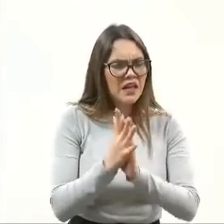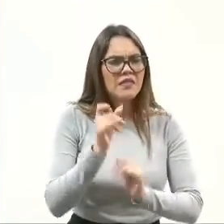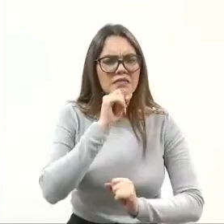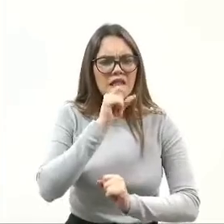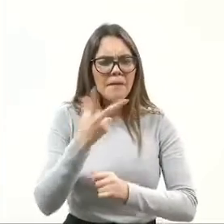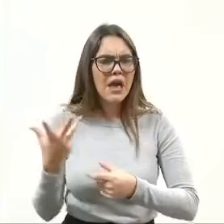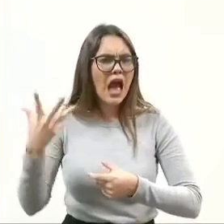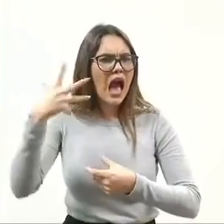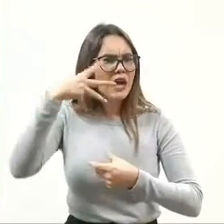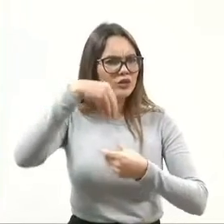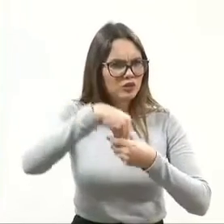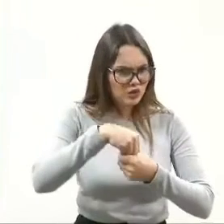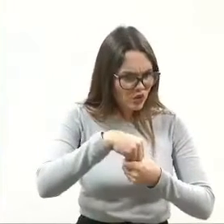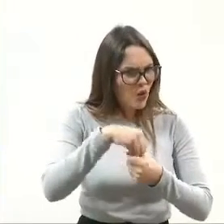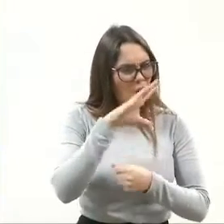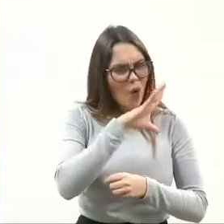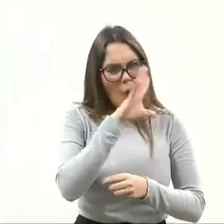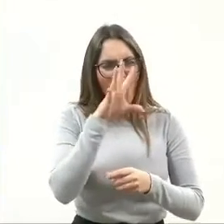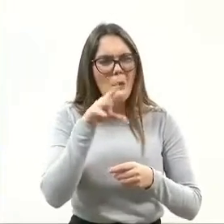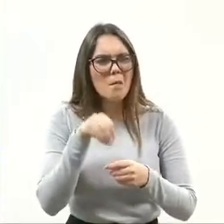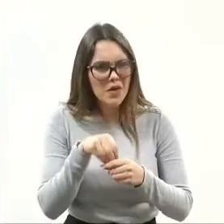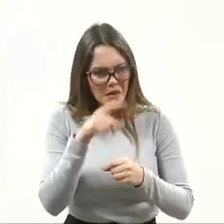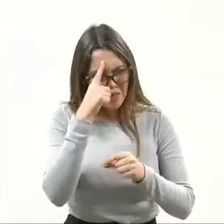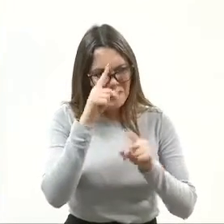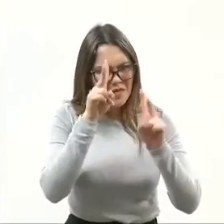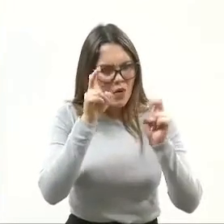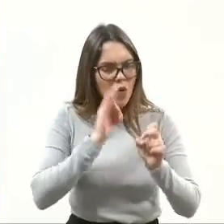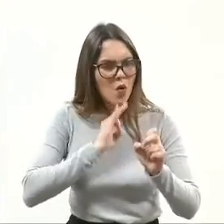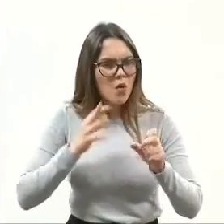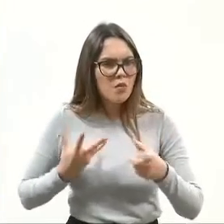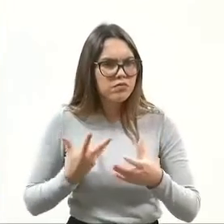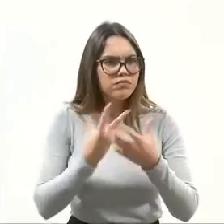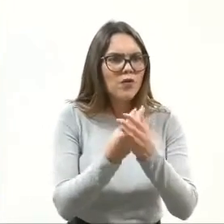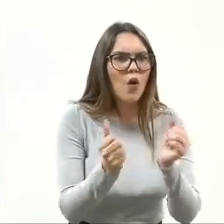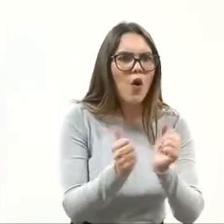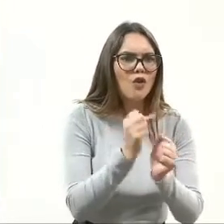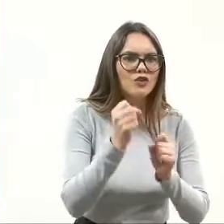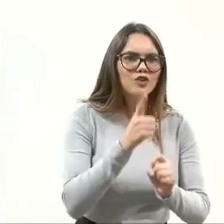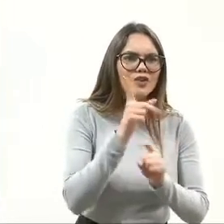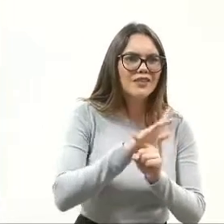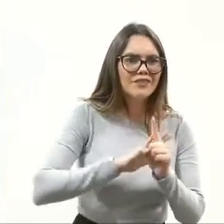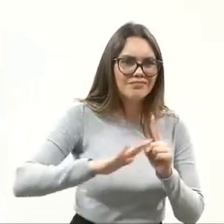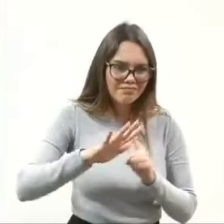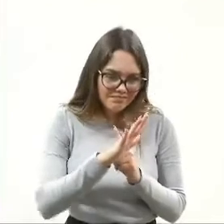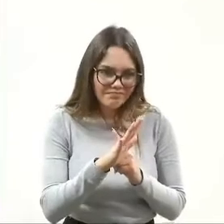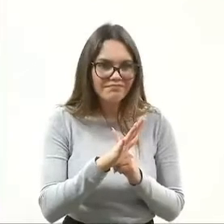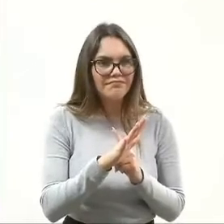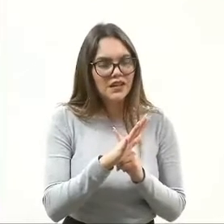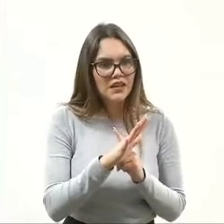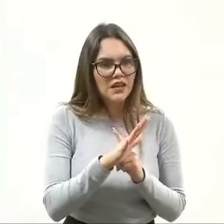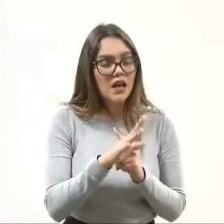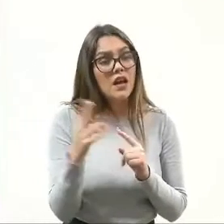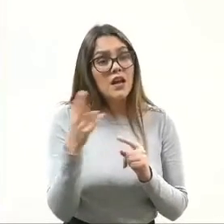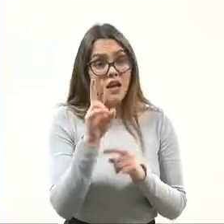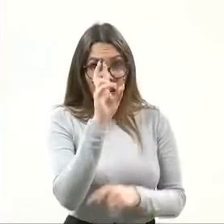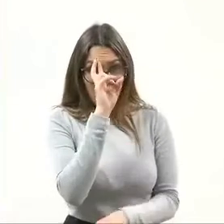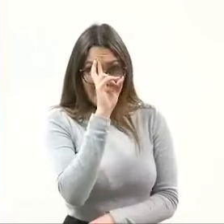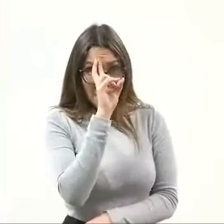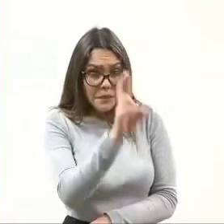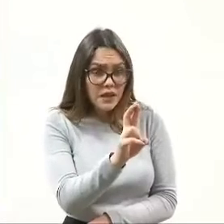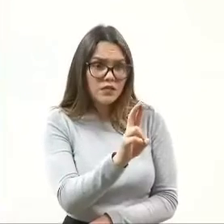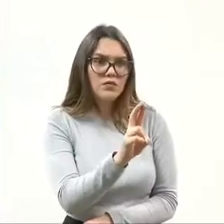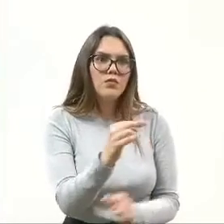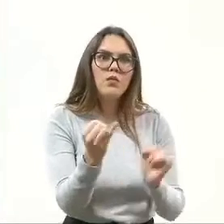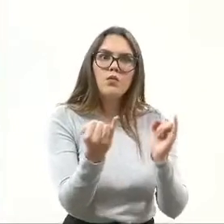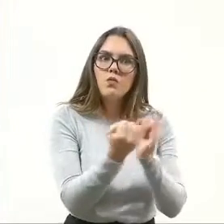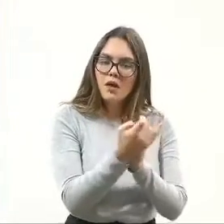plenas y efectivas en la sociedad el respeto por la diferencia como parte de la diversidad